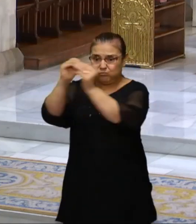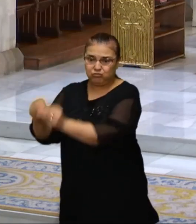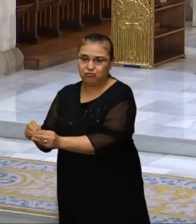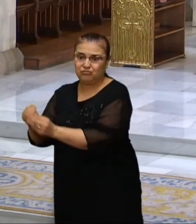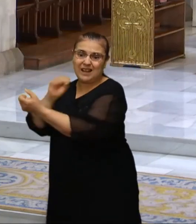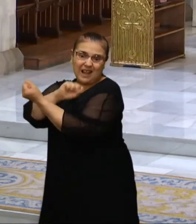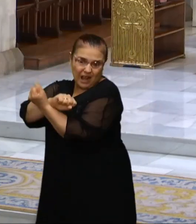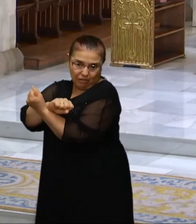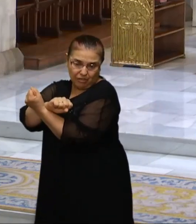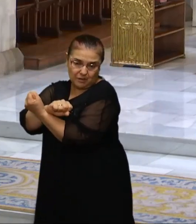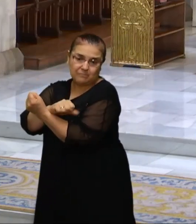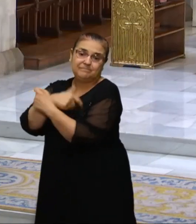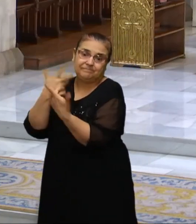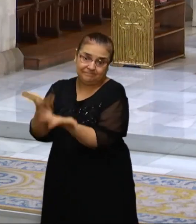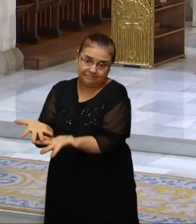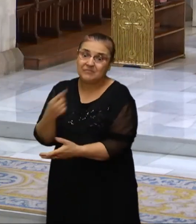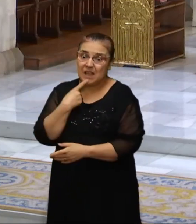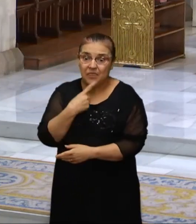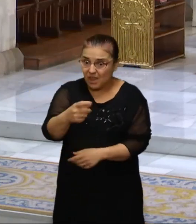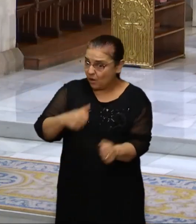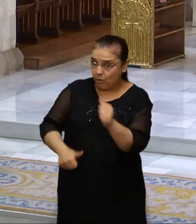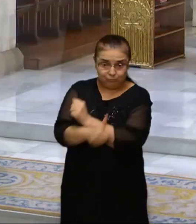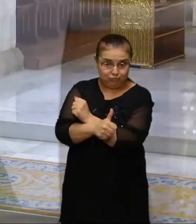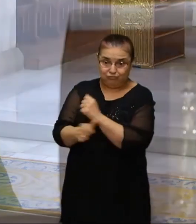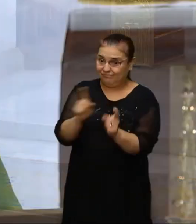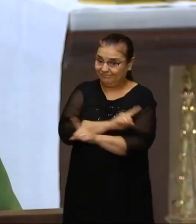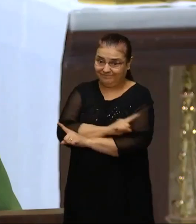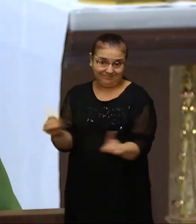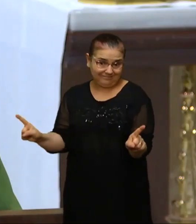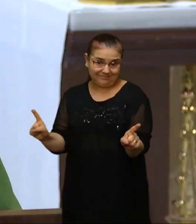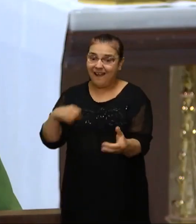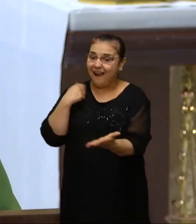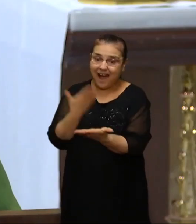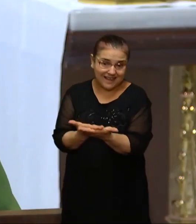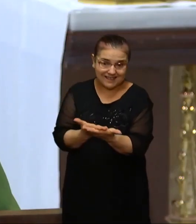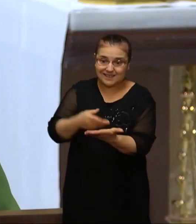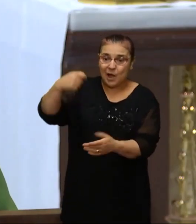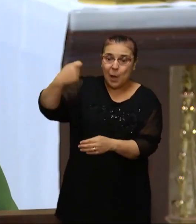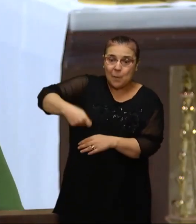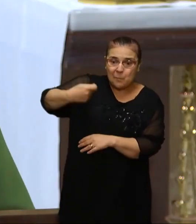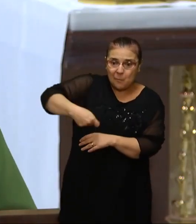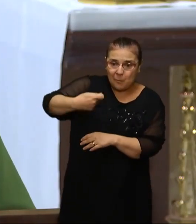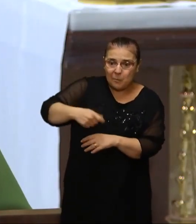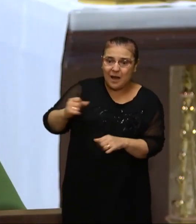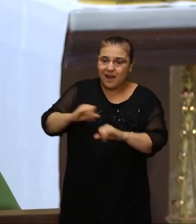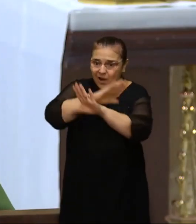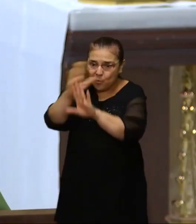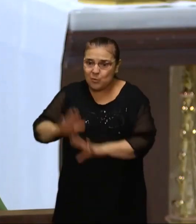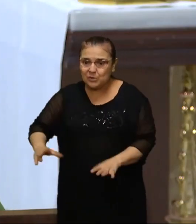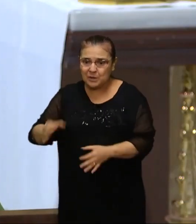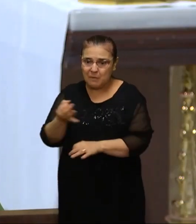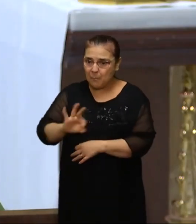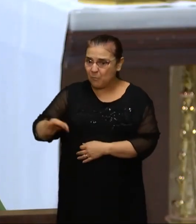la cárcel te digo que no saldrás de allí hasta que no pagues la última